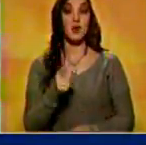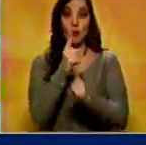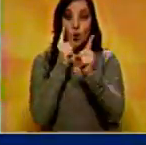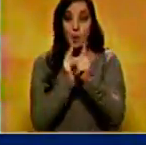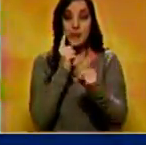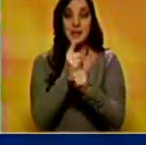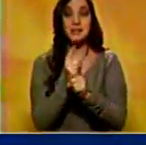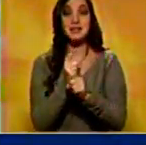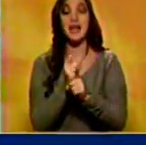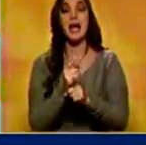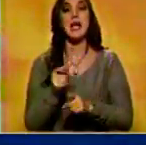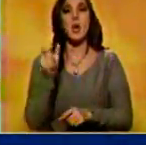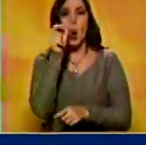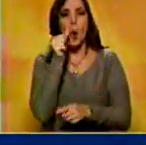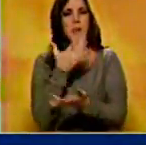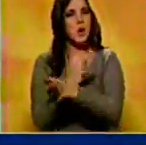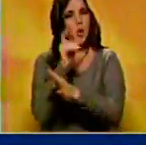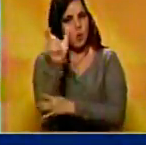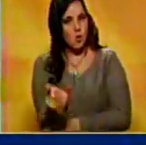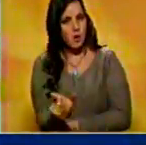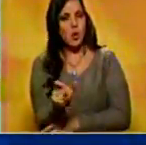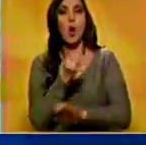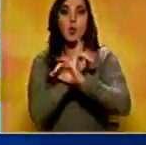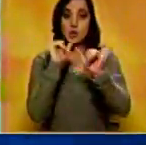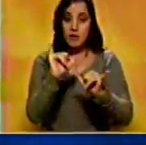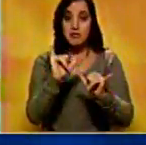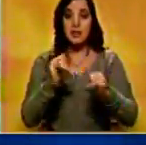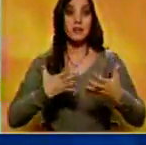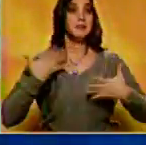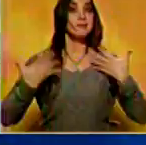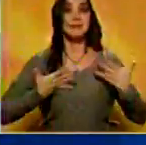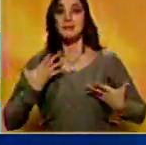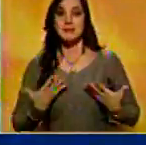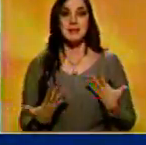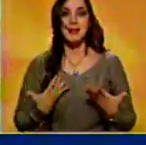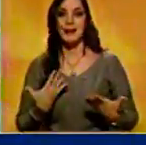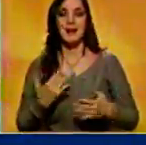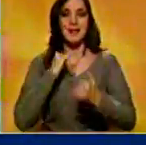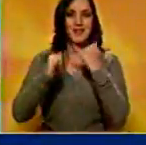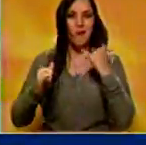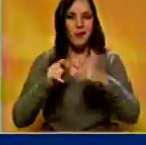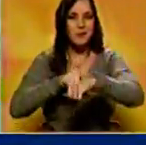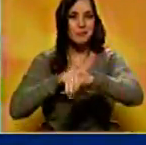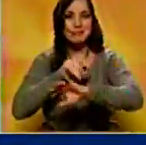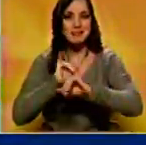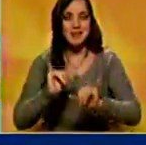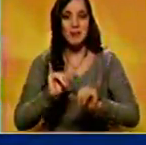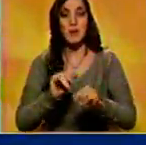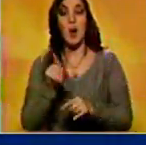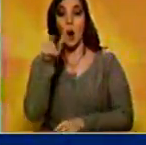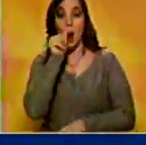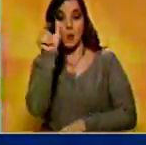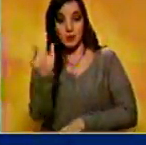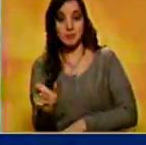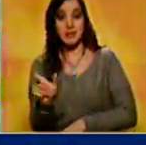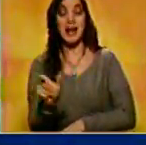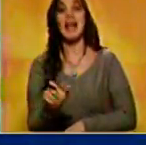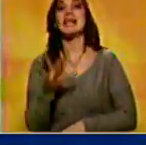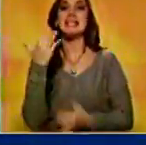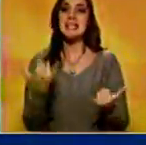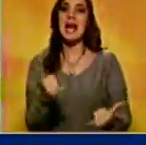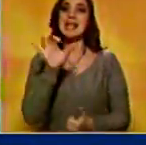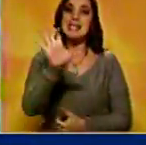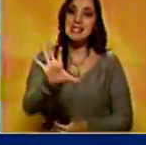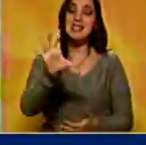la temporada, Stephen Curry, una final que promete emoción hasta el último segundo. LeBron James está en su quinta final consecutiva y la primera